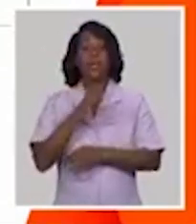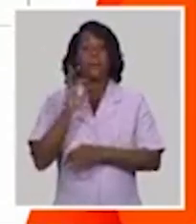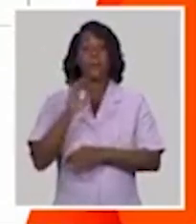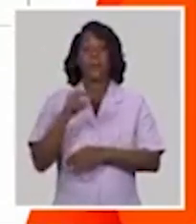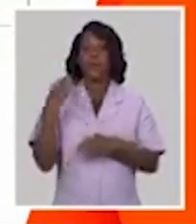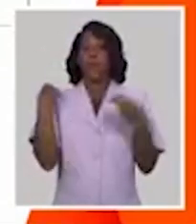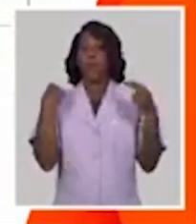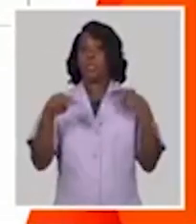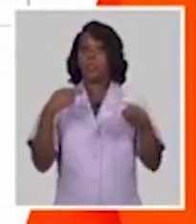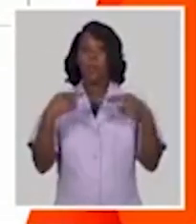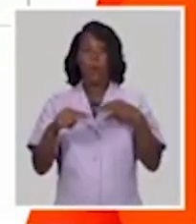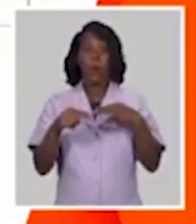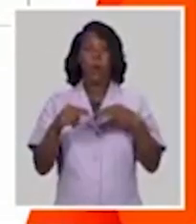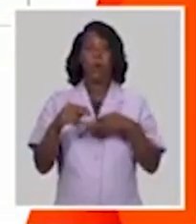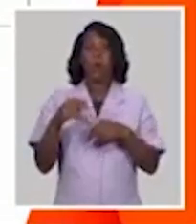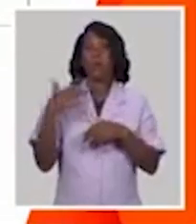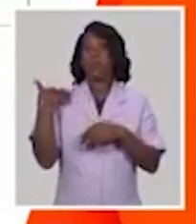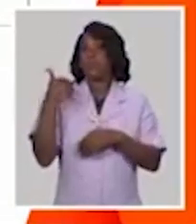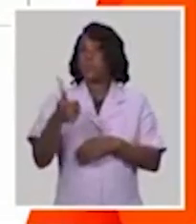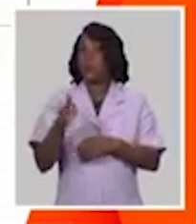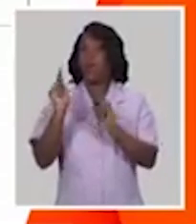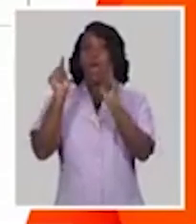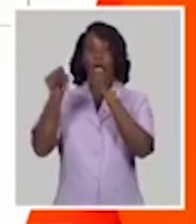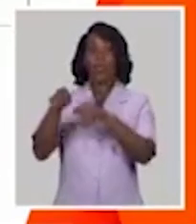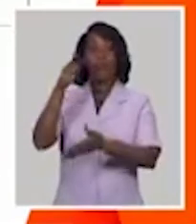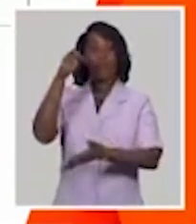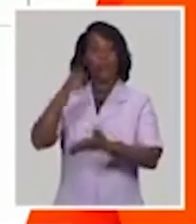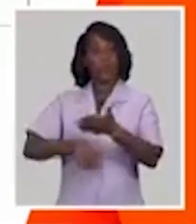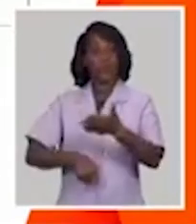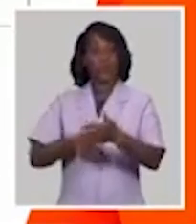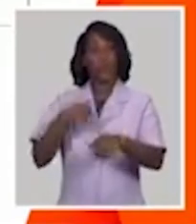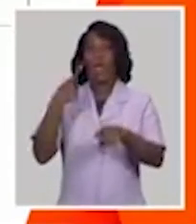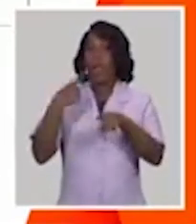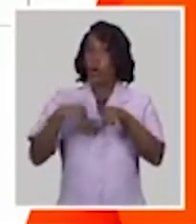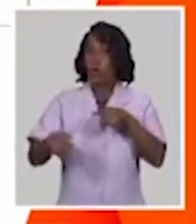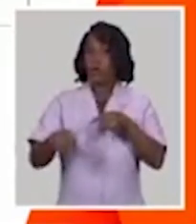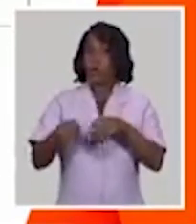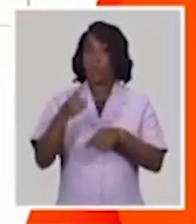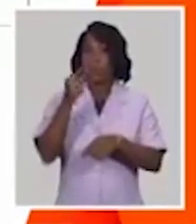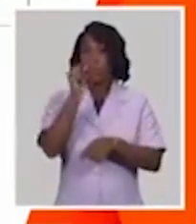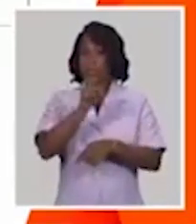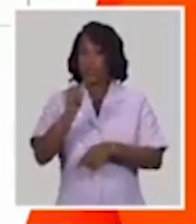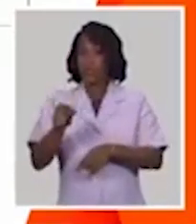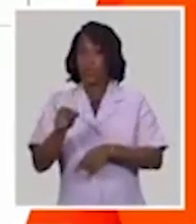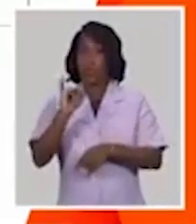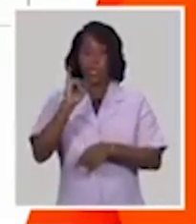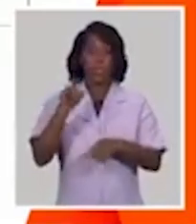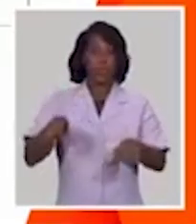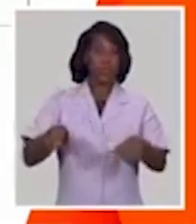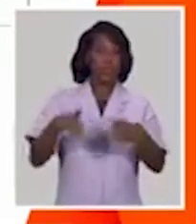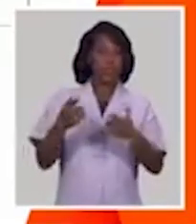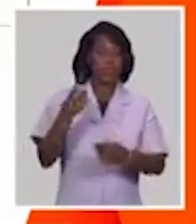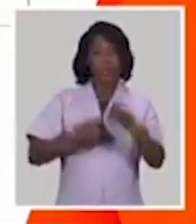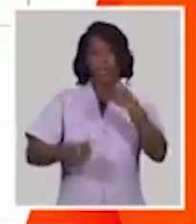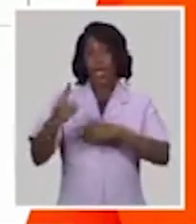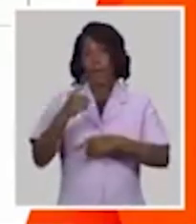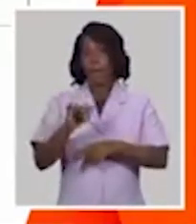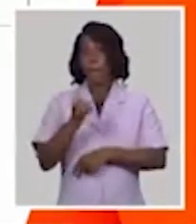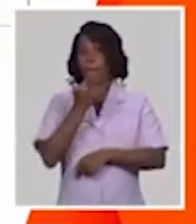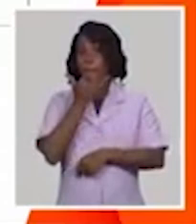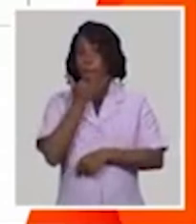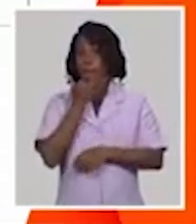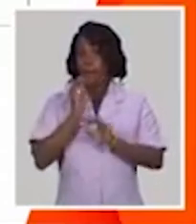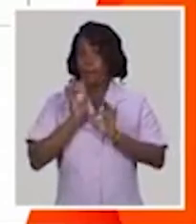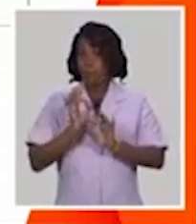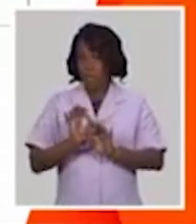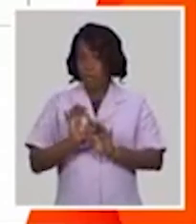trabajo. Dificulta en cualquier forma el cumplimiento de las medidas sanitarias dictadas por la autoridad competente para el control y la